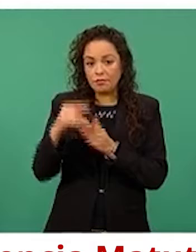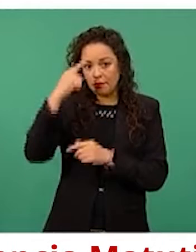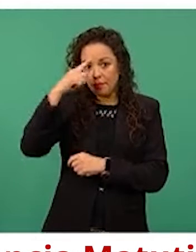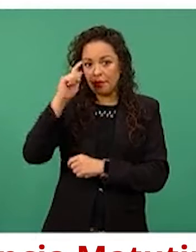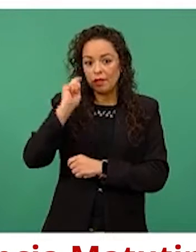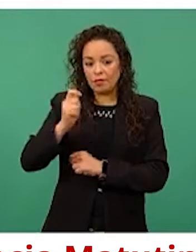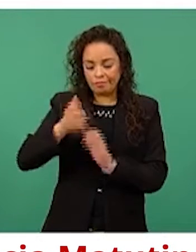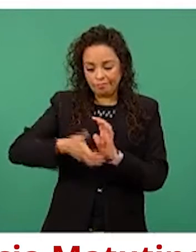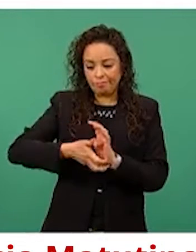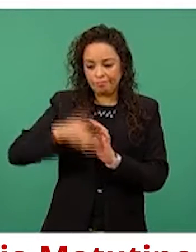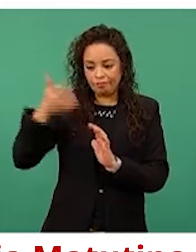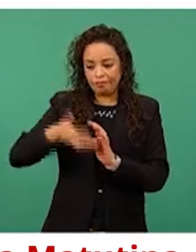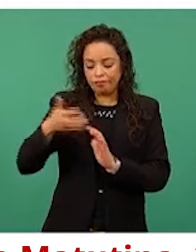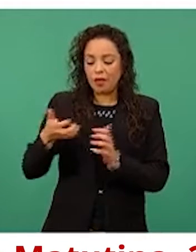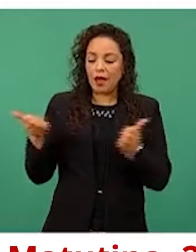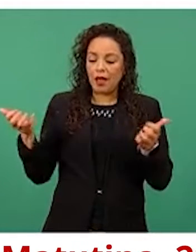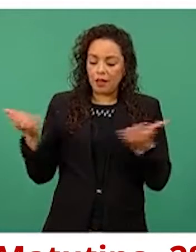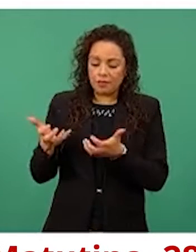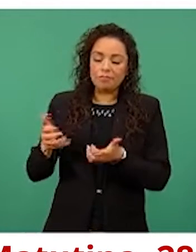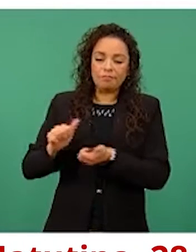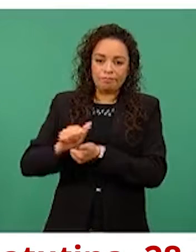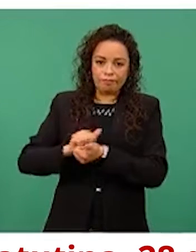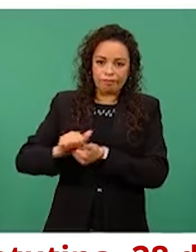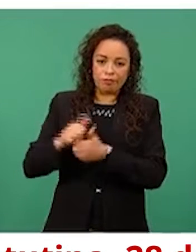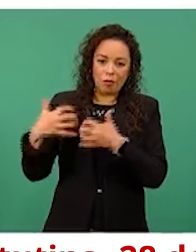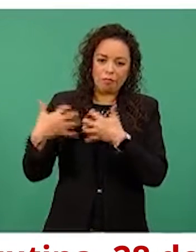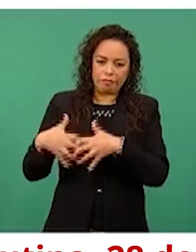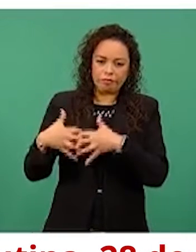explotación, estaríamos produciendo y obteniendo